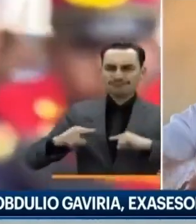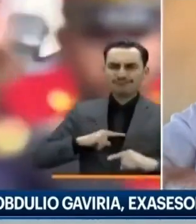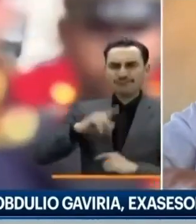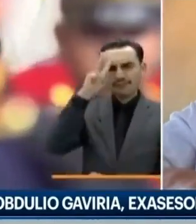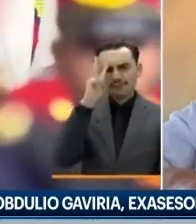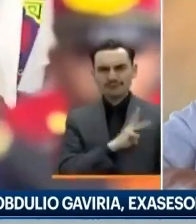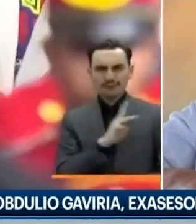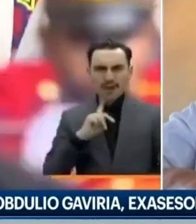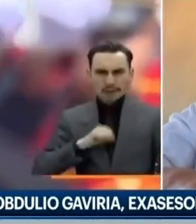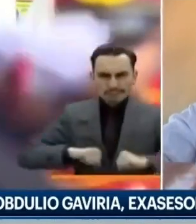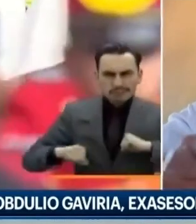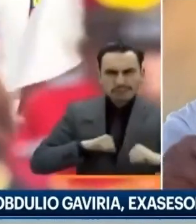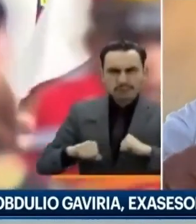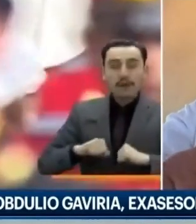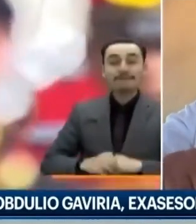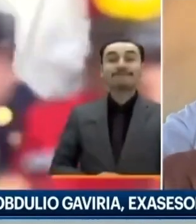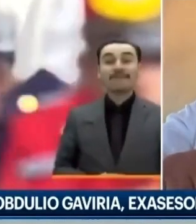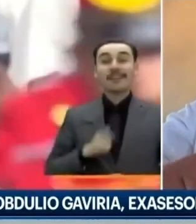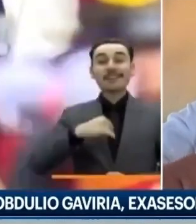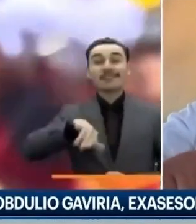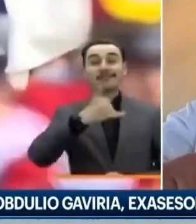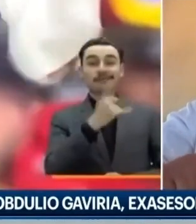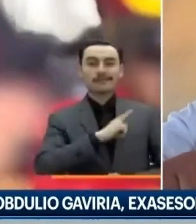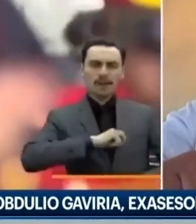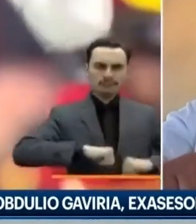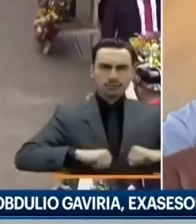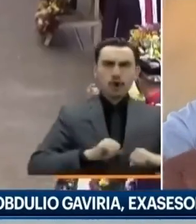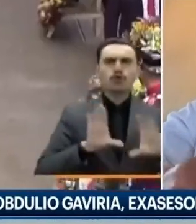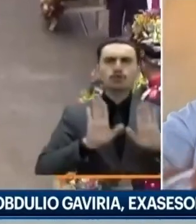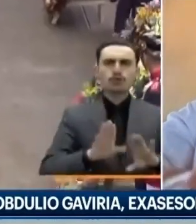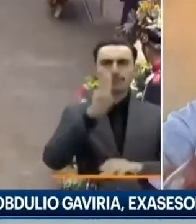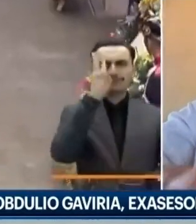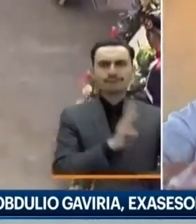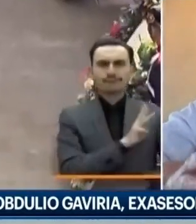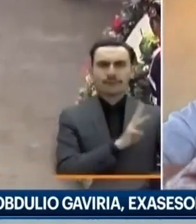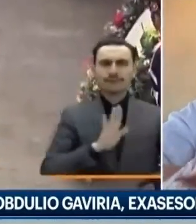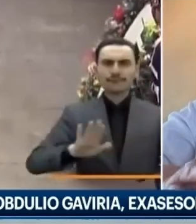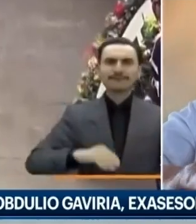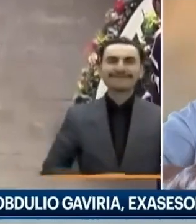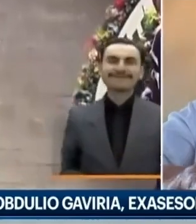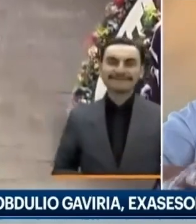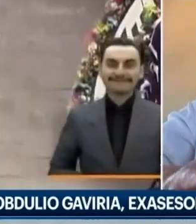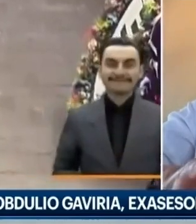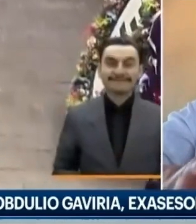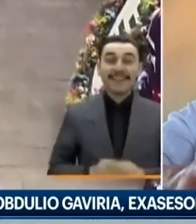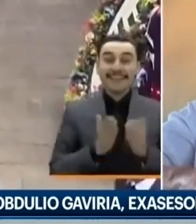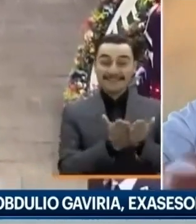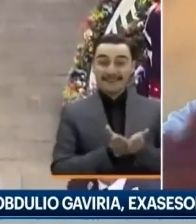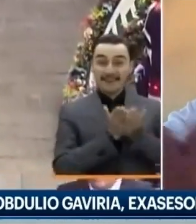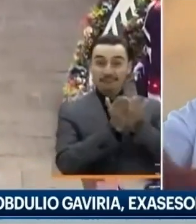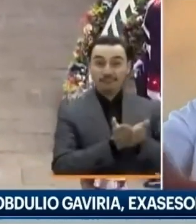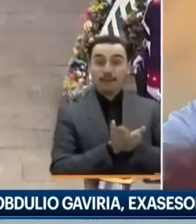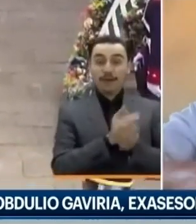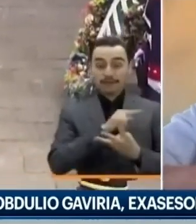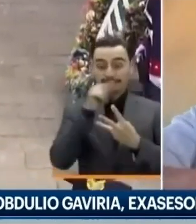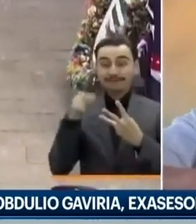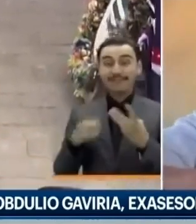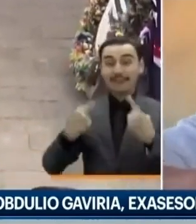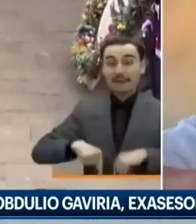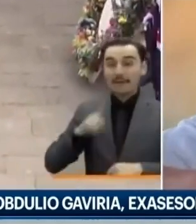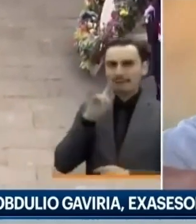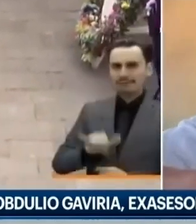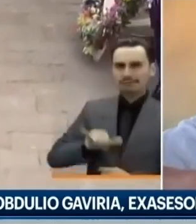en la justicia ordinaria. El padre, o sea, Petro, padre, porque aquí estamos, es Petro versus